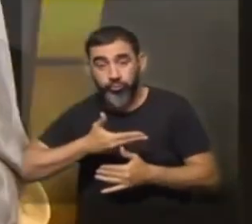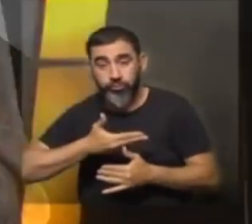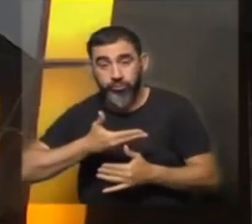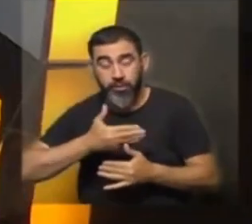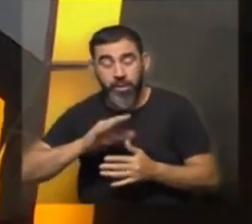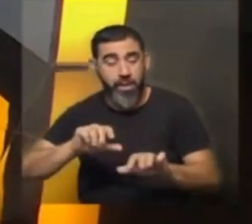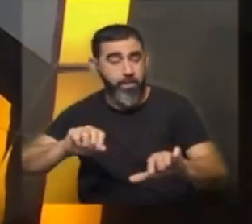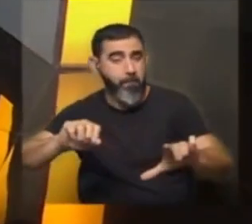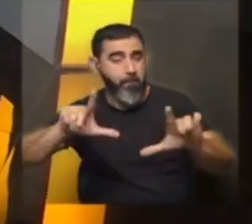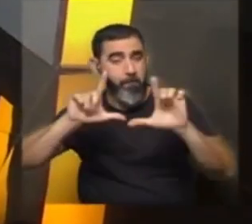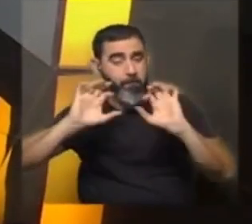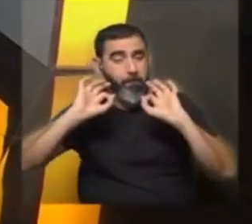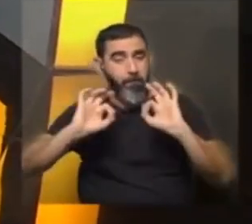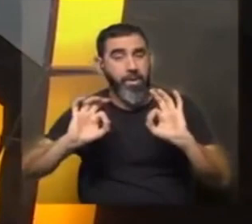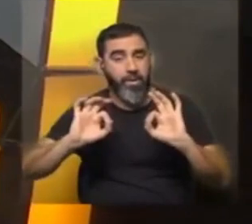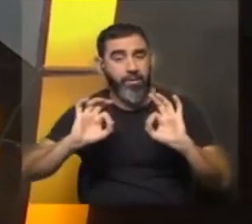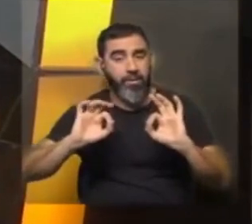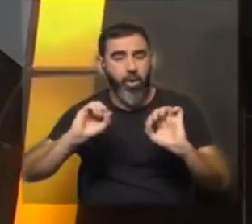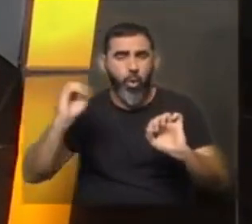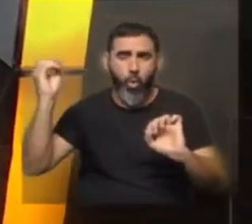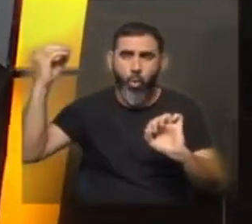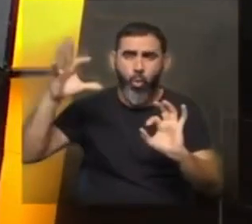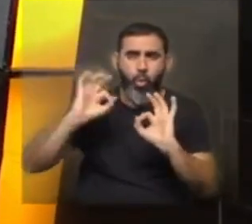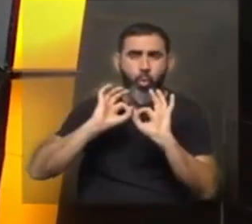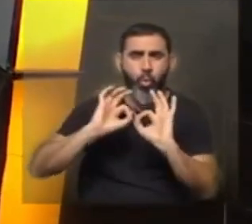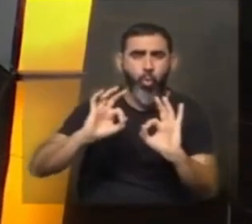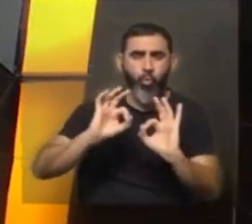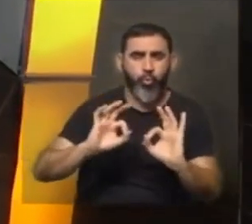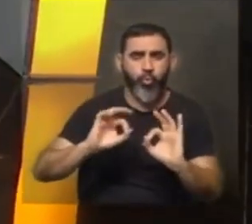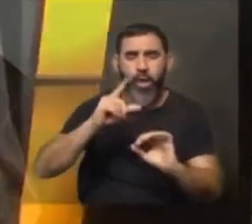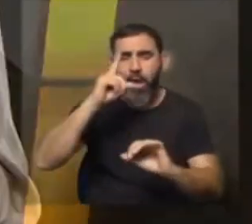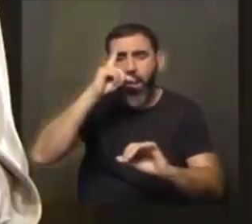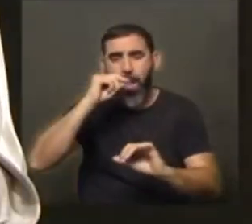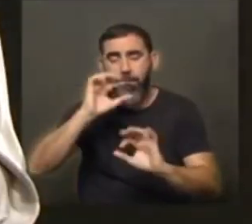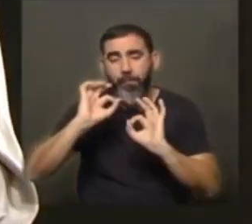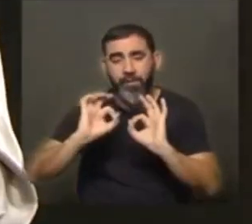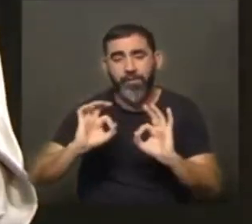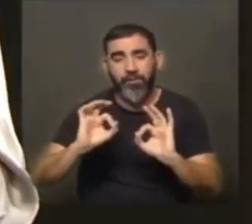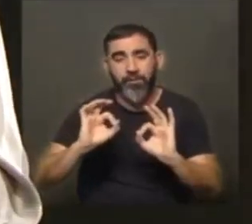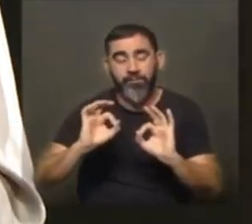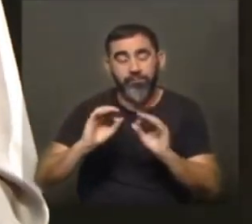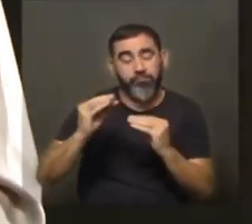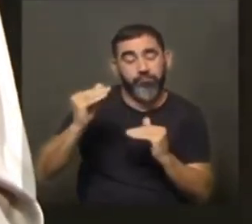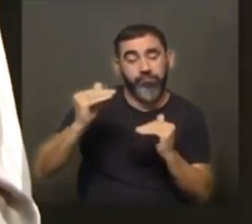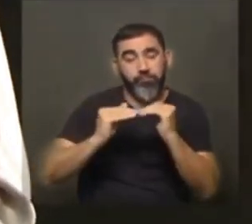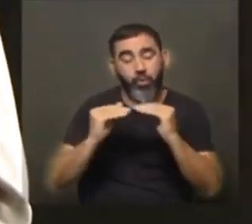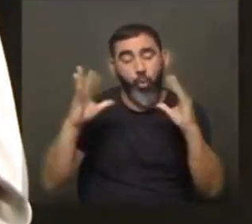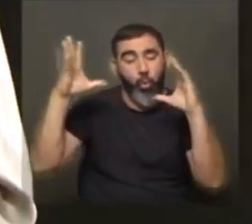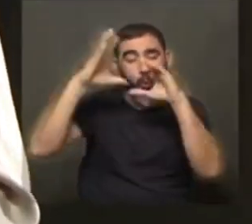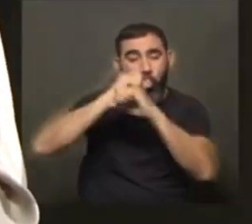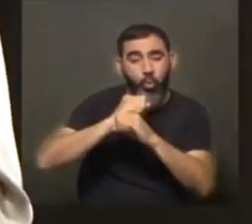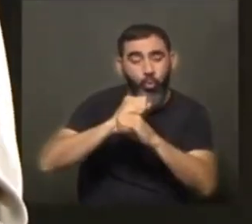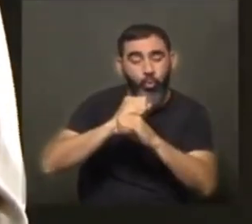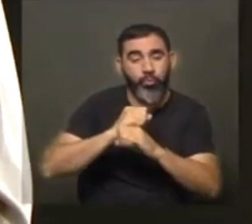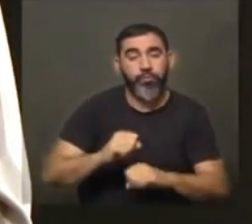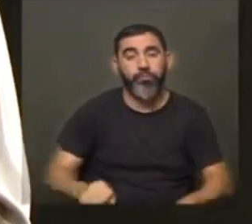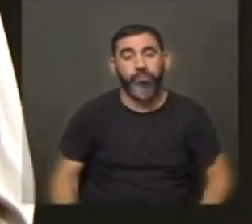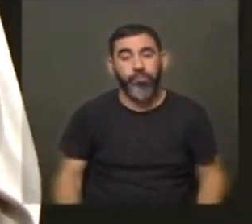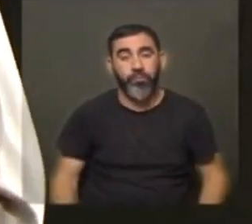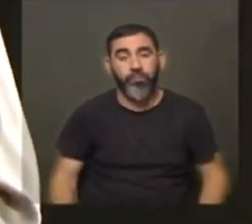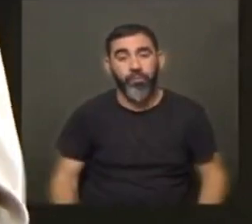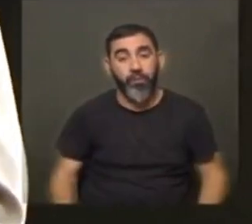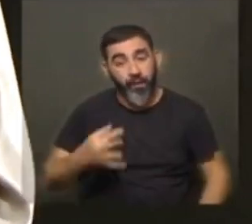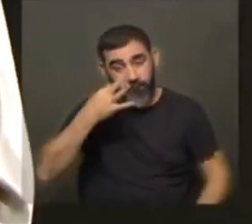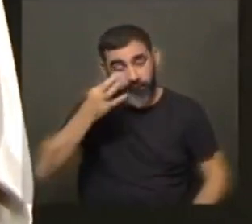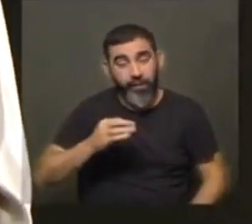toda la imagen está muy iluminada por una luz amarilla, por lo que intenta compensarlo oscureciendo el vestido. El vestido era azul y